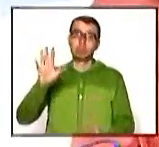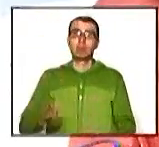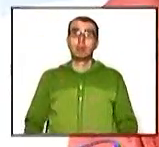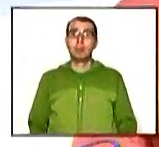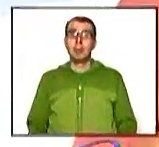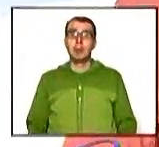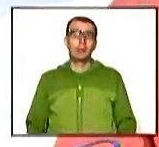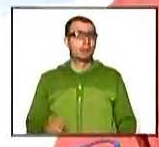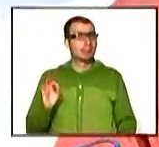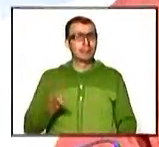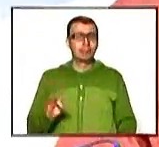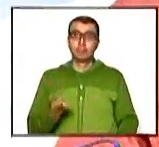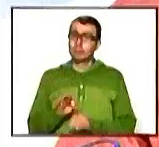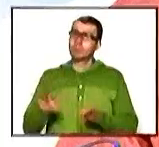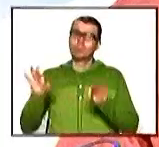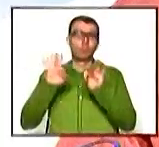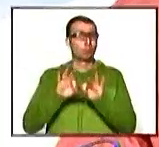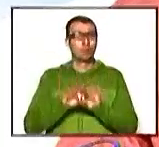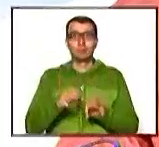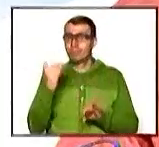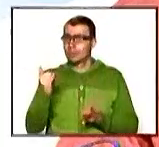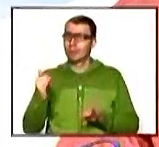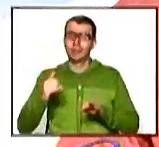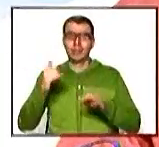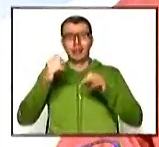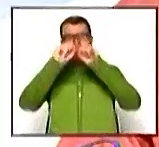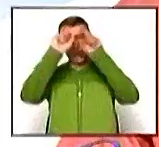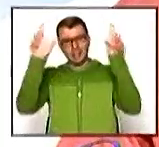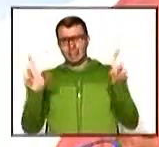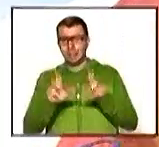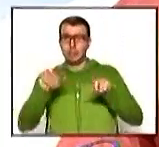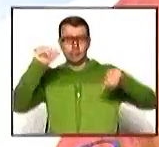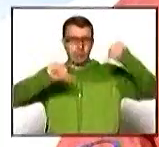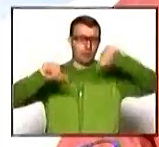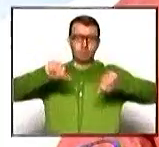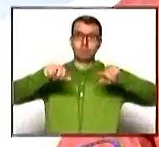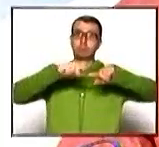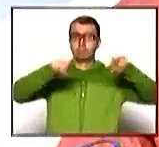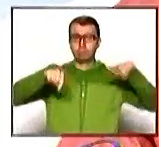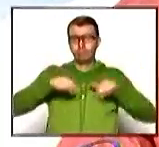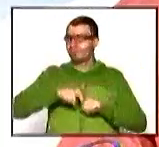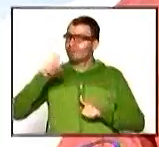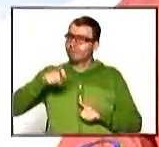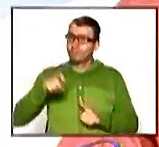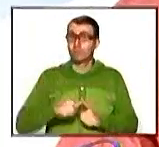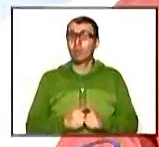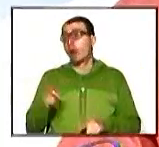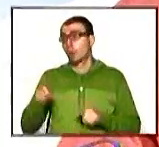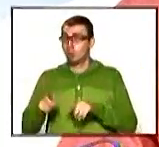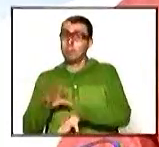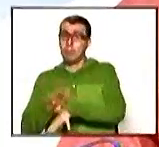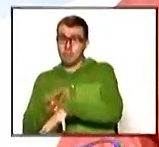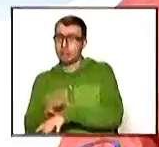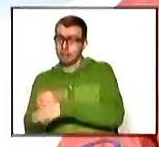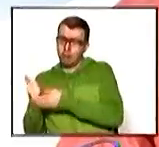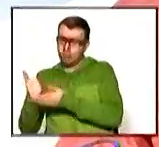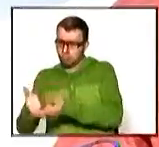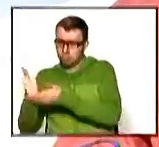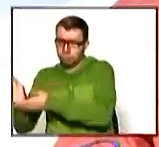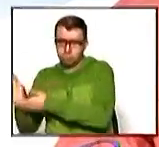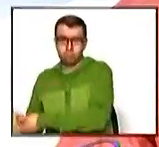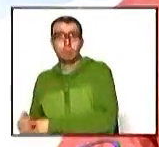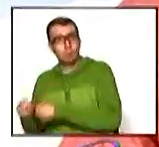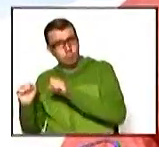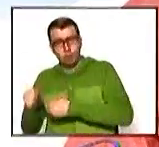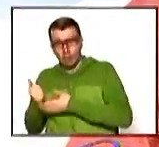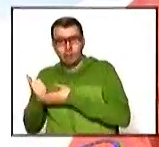uno necesita los exámenes de laboratorio. Hay personas que hablan mucho de la medicina alternativa y tal. Sí, uno puede hacer medicina alternativa, uno puede hacer a